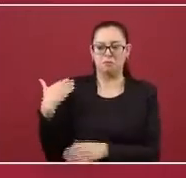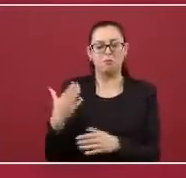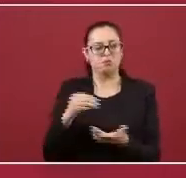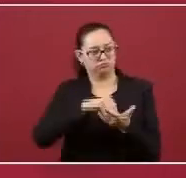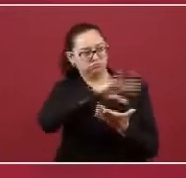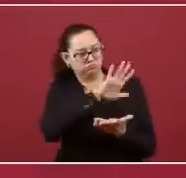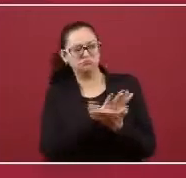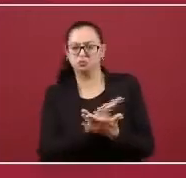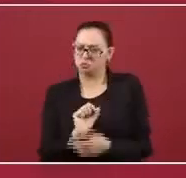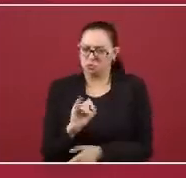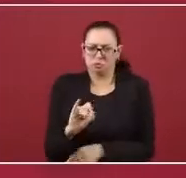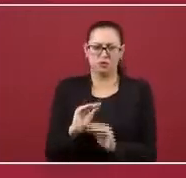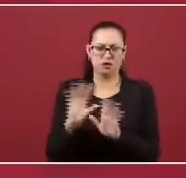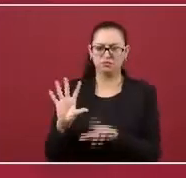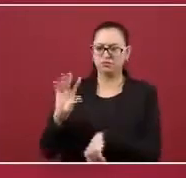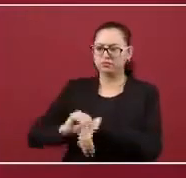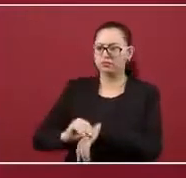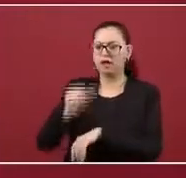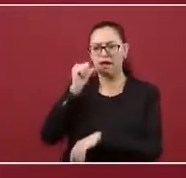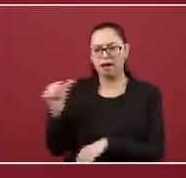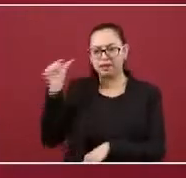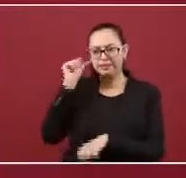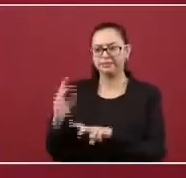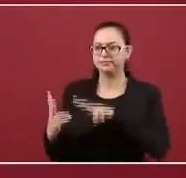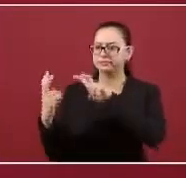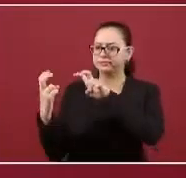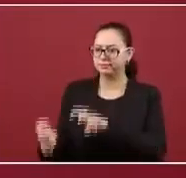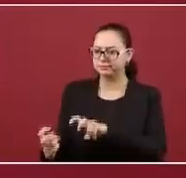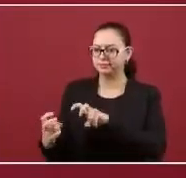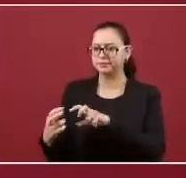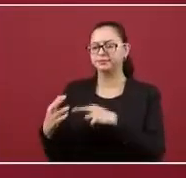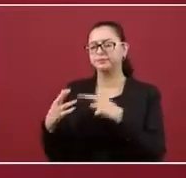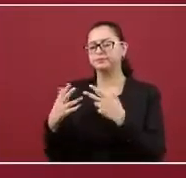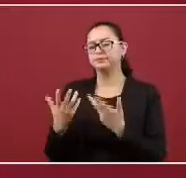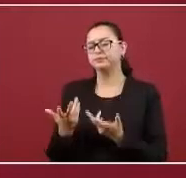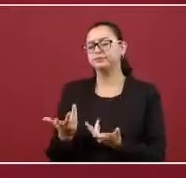se le concedió, lo vi ayer,